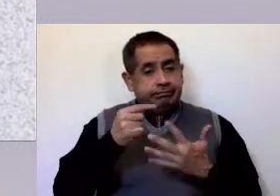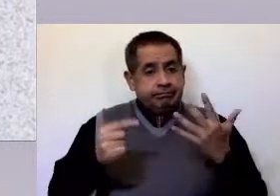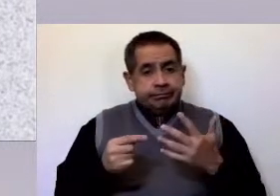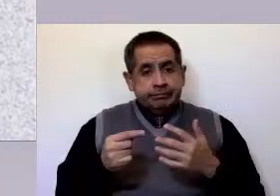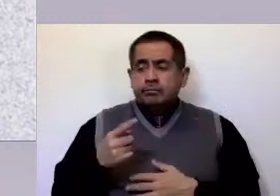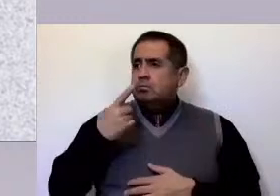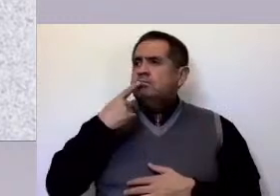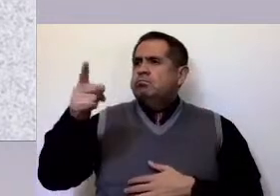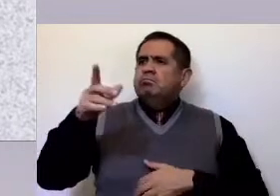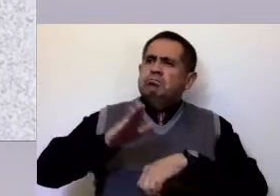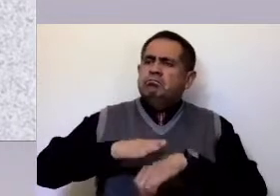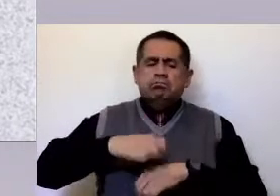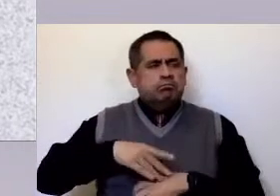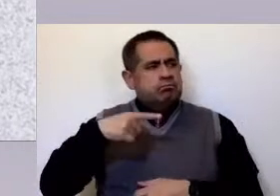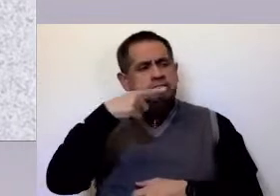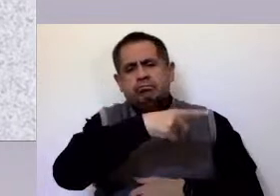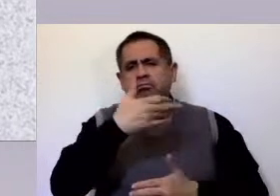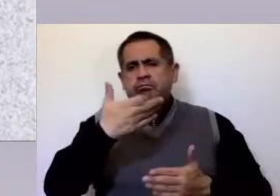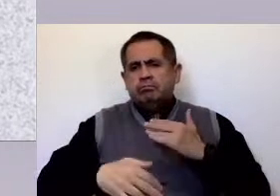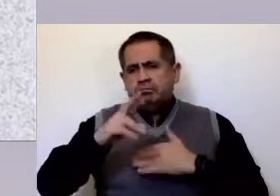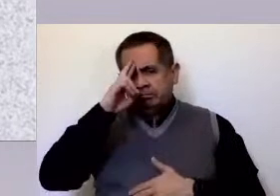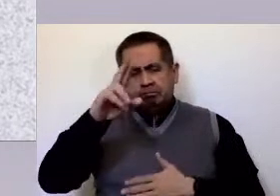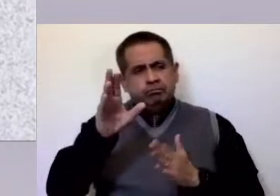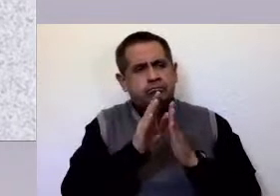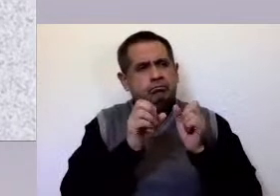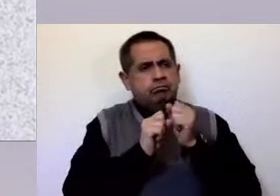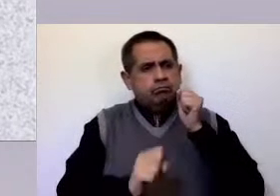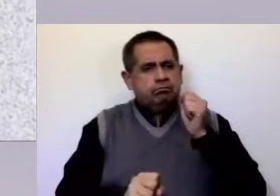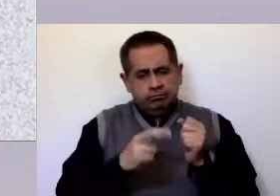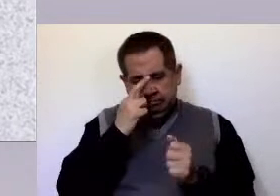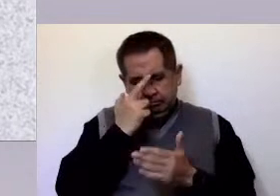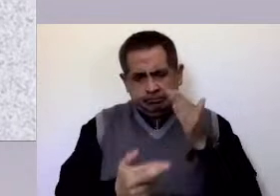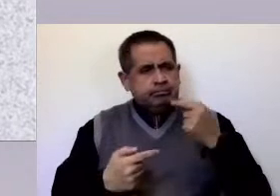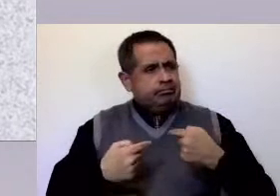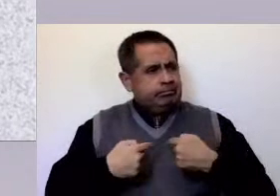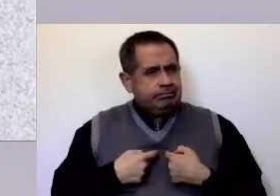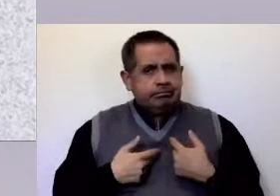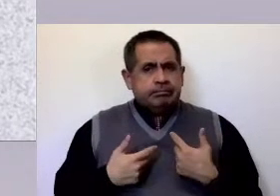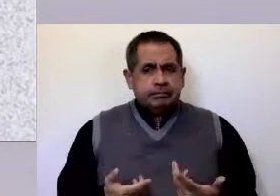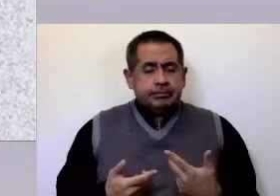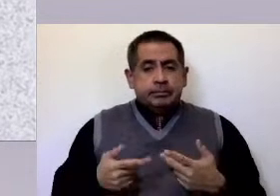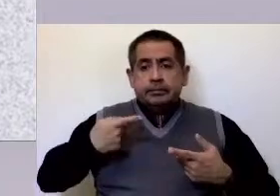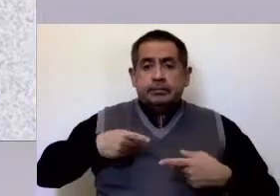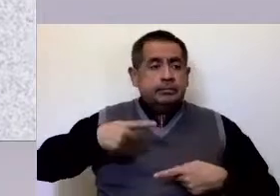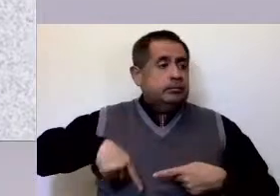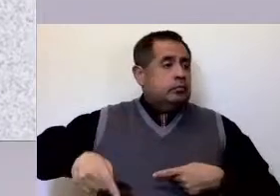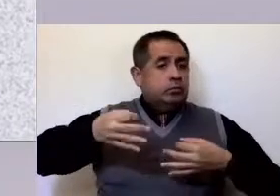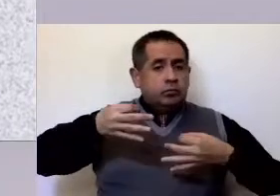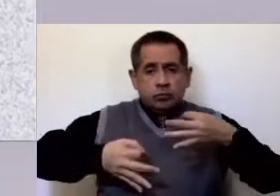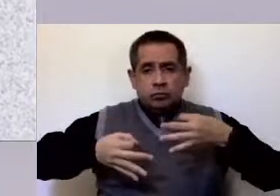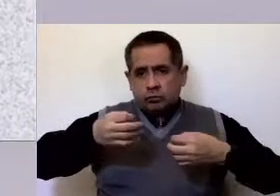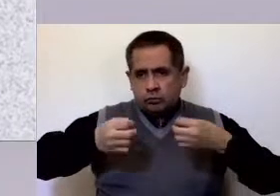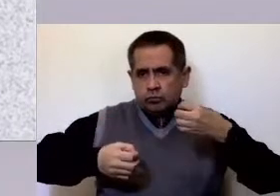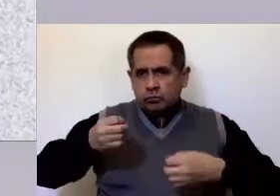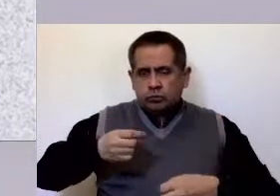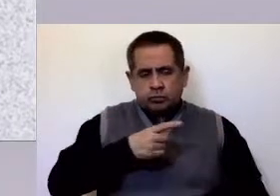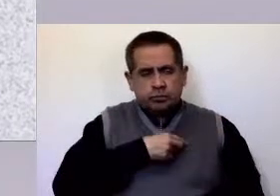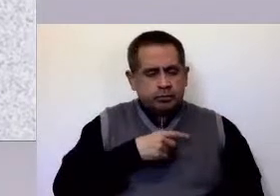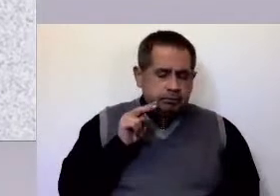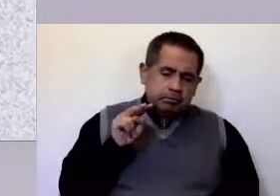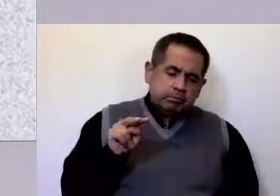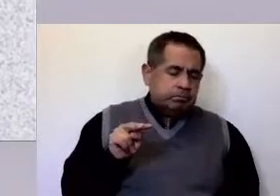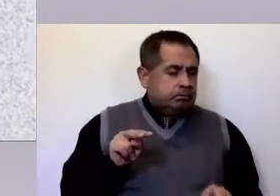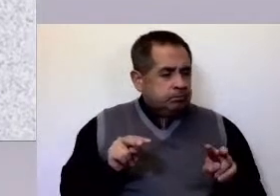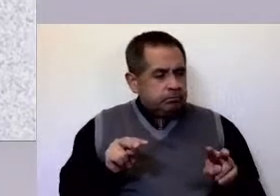violación de los derechos constitucionales de la materia los juzgadores nacionales deberán distinguir entre la incapacidad